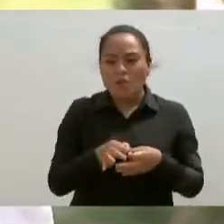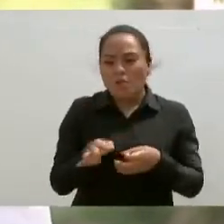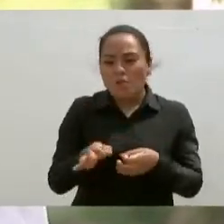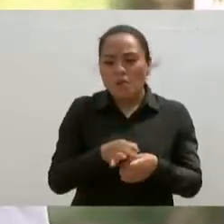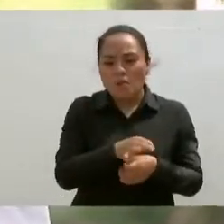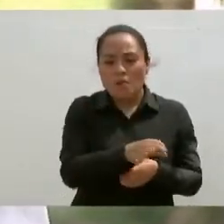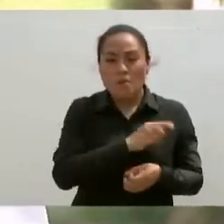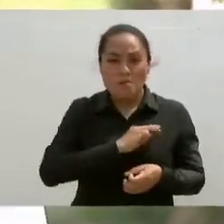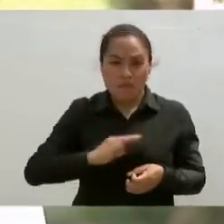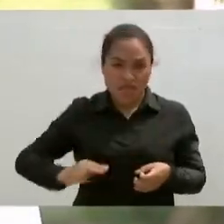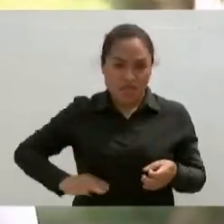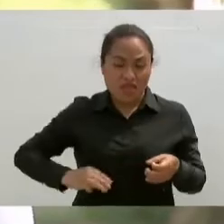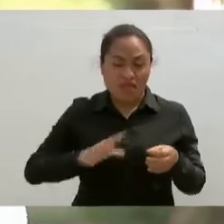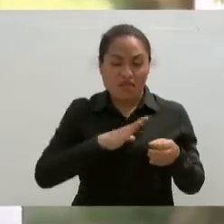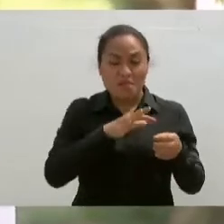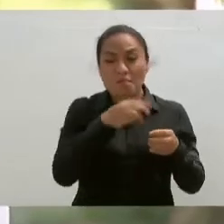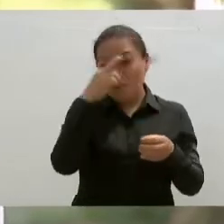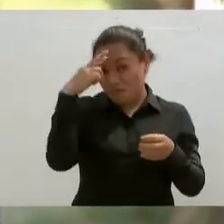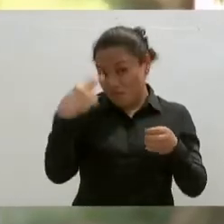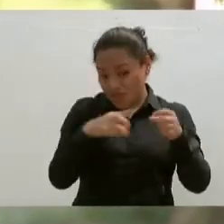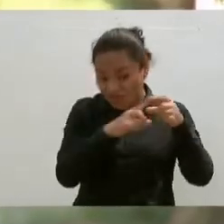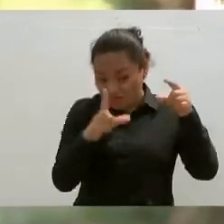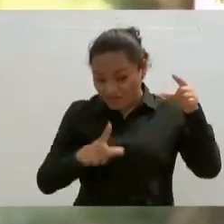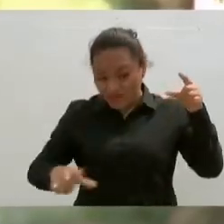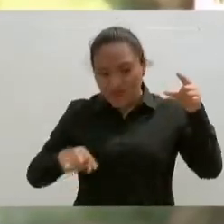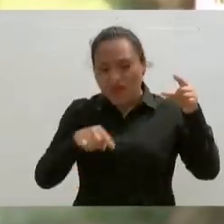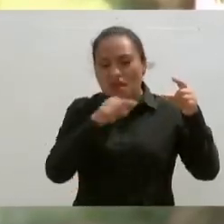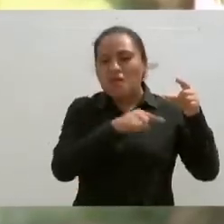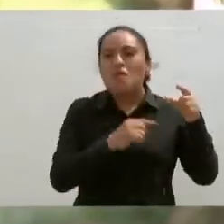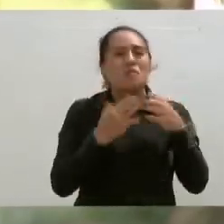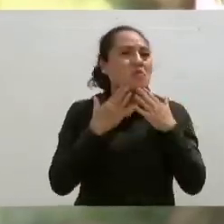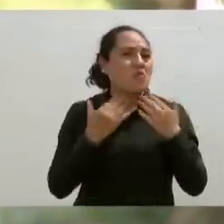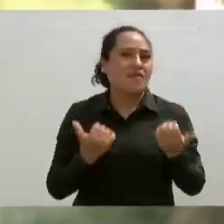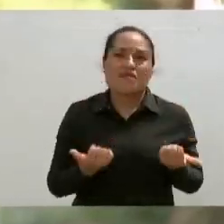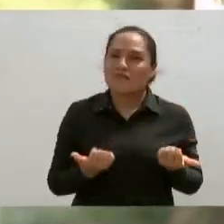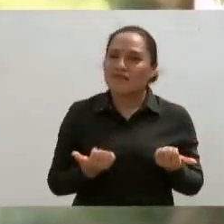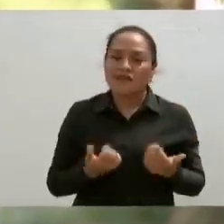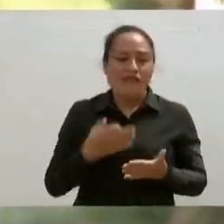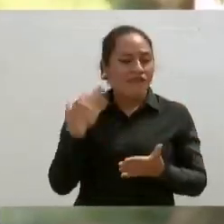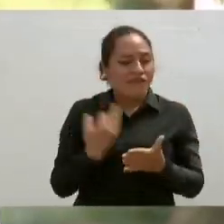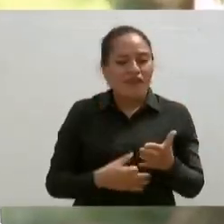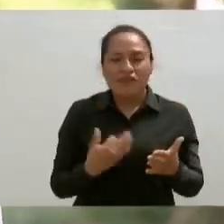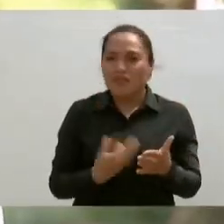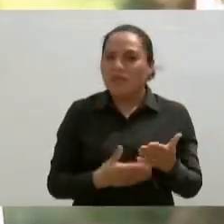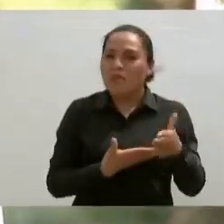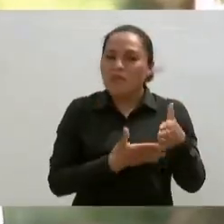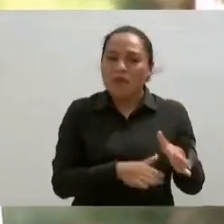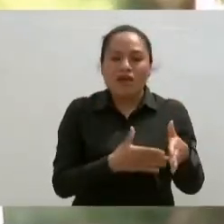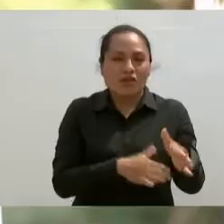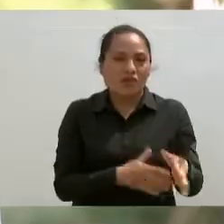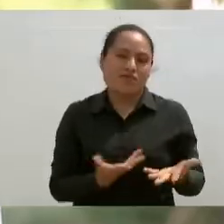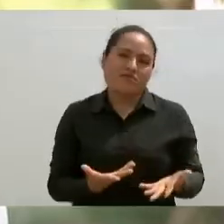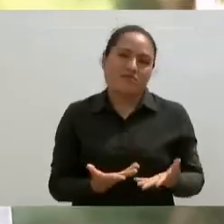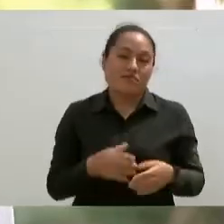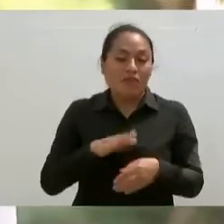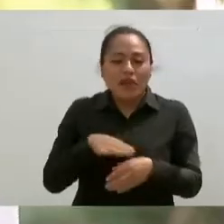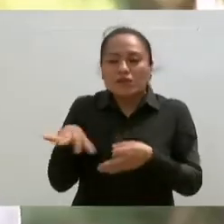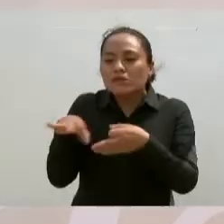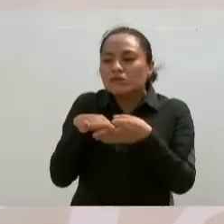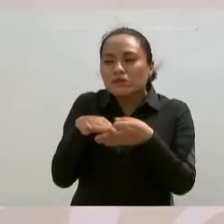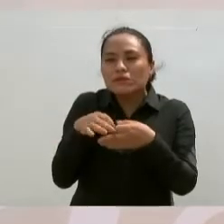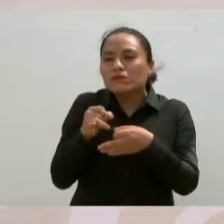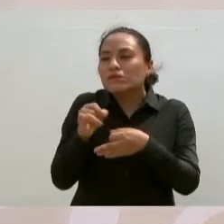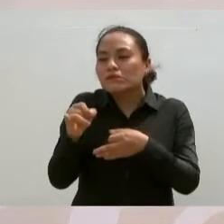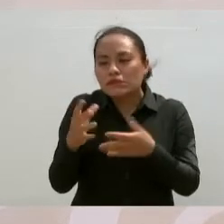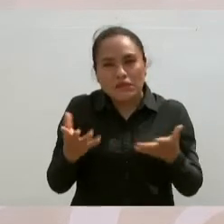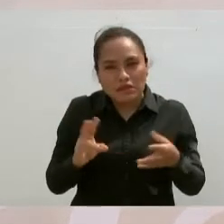municipios de México no hay sucursales en ningún banco. Por eso se